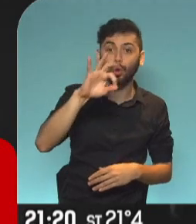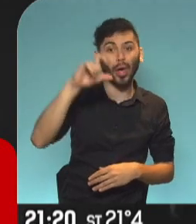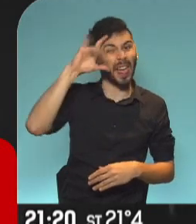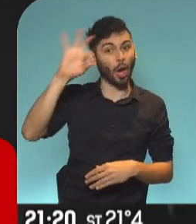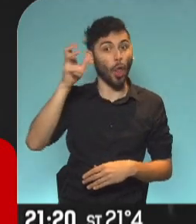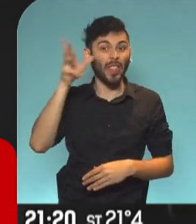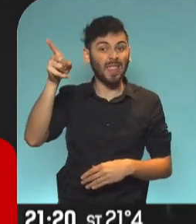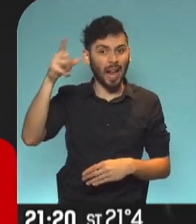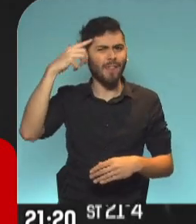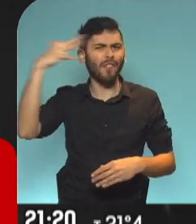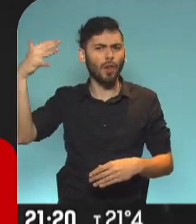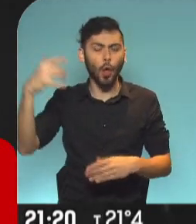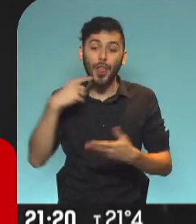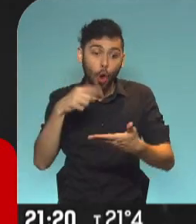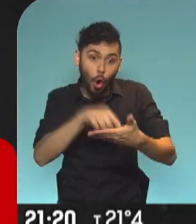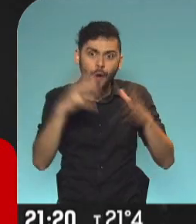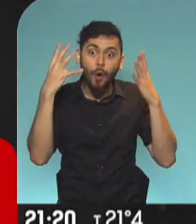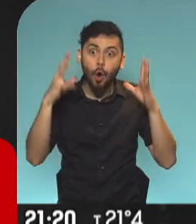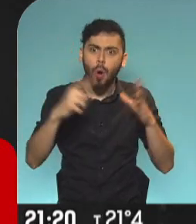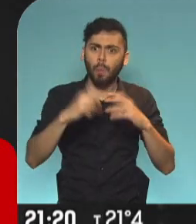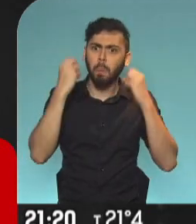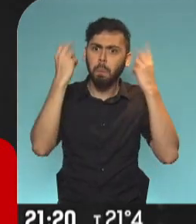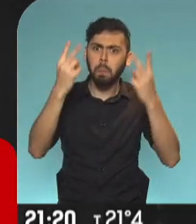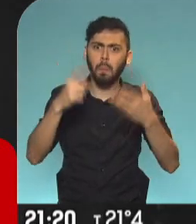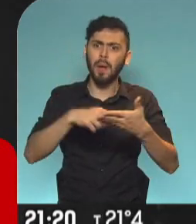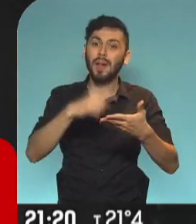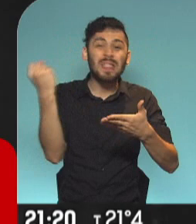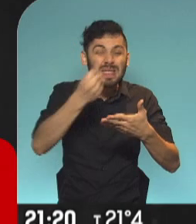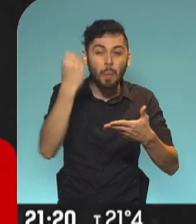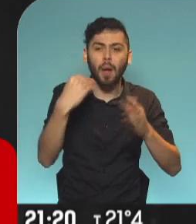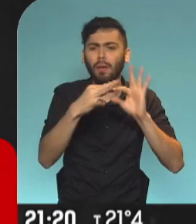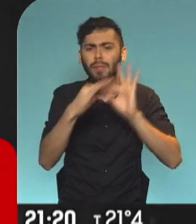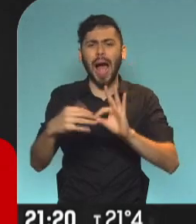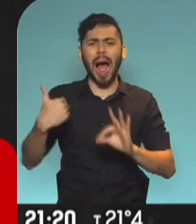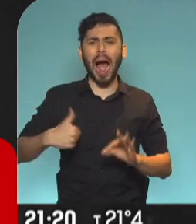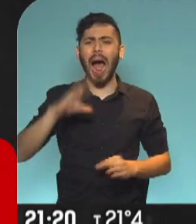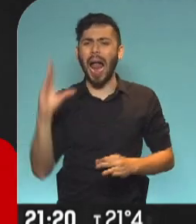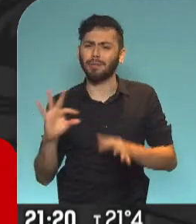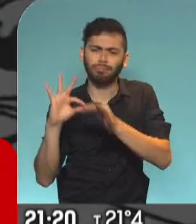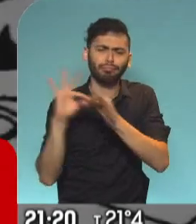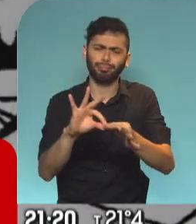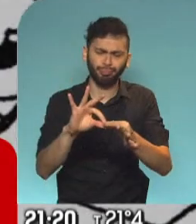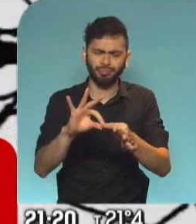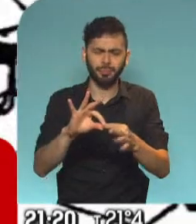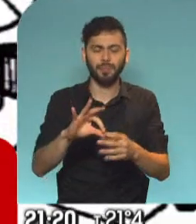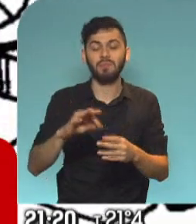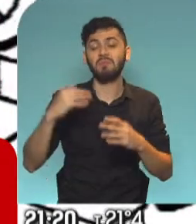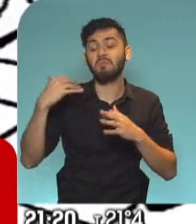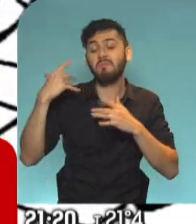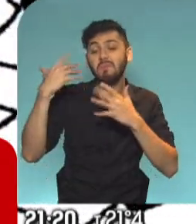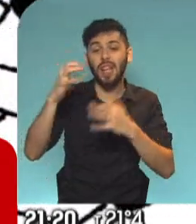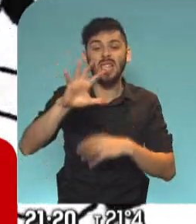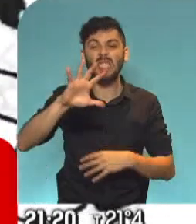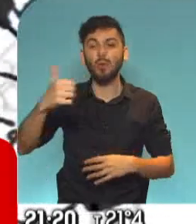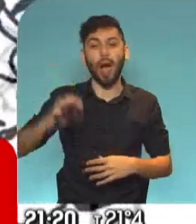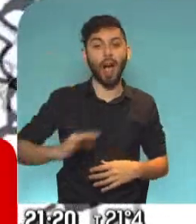niña contestataria era fundamental para entender a la Argentina. Pasaron 56 años